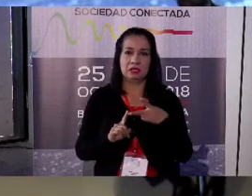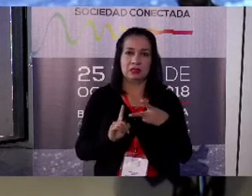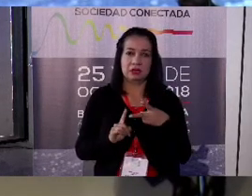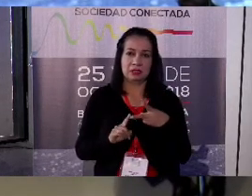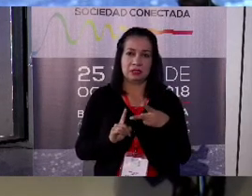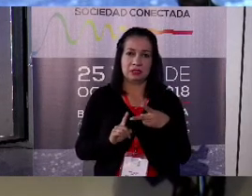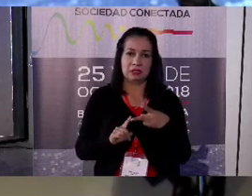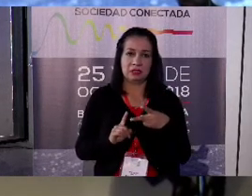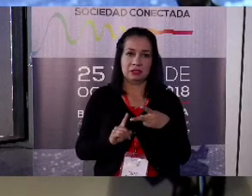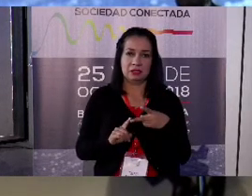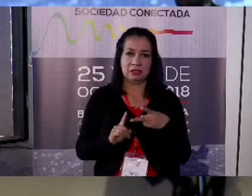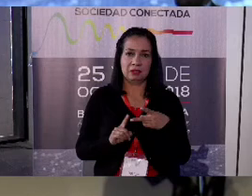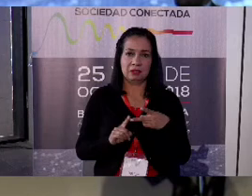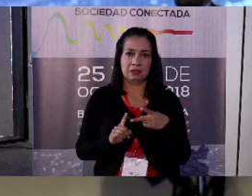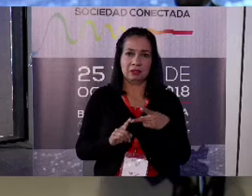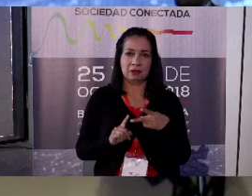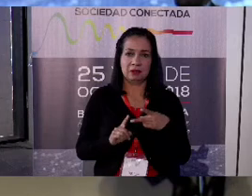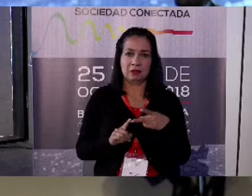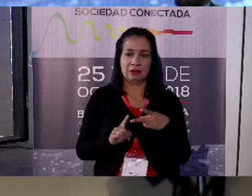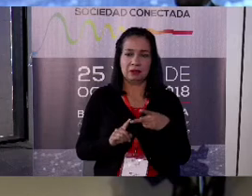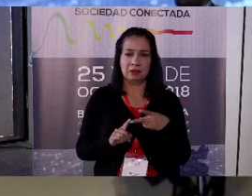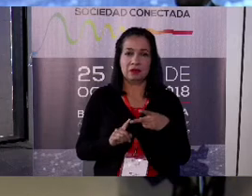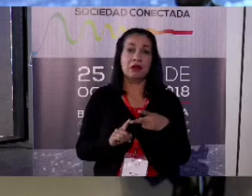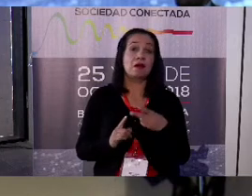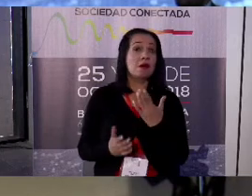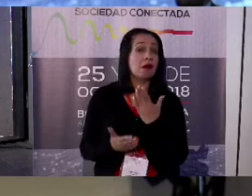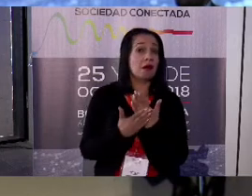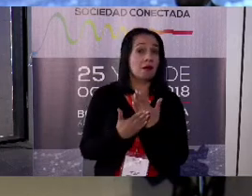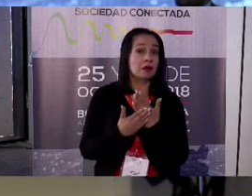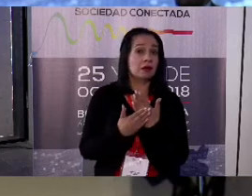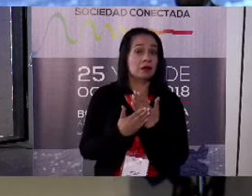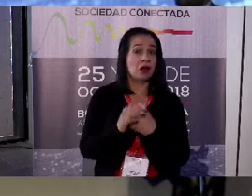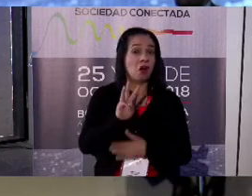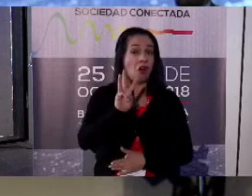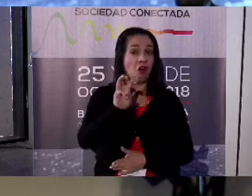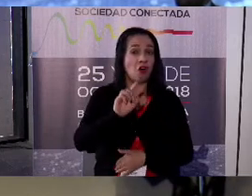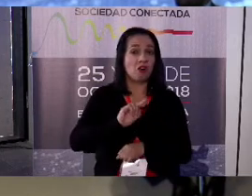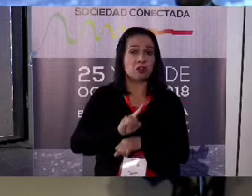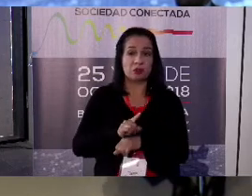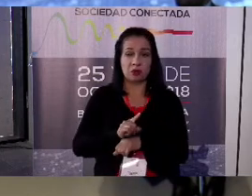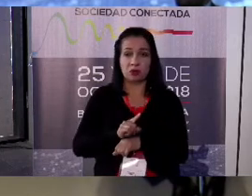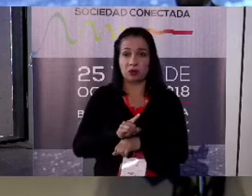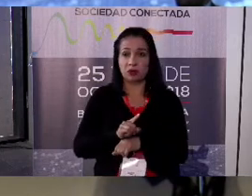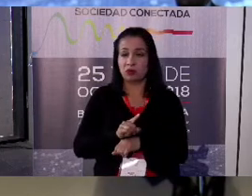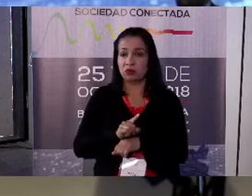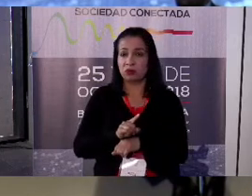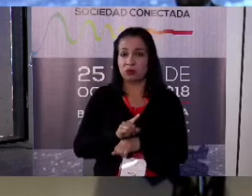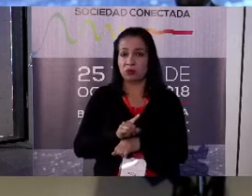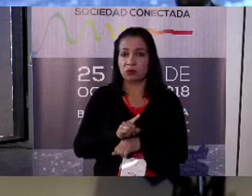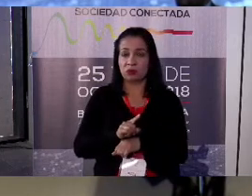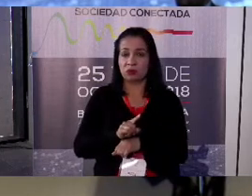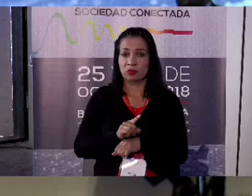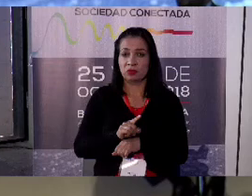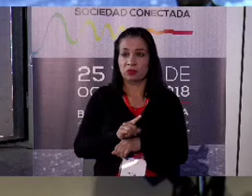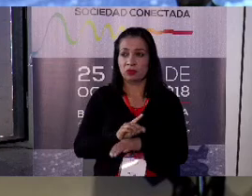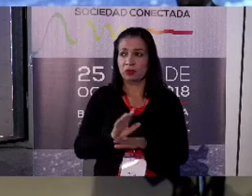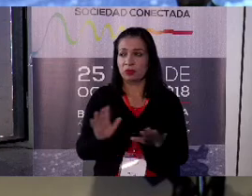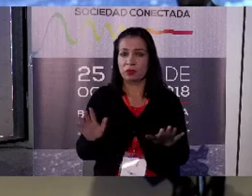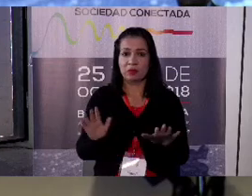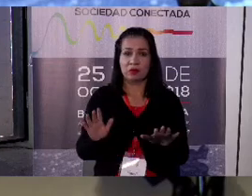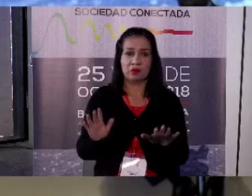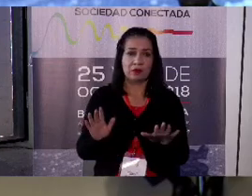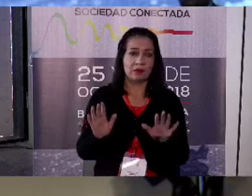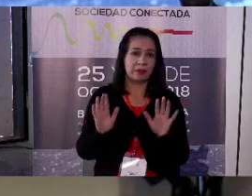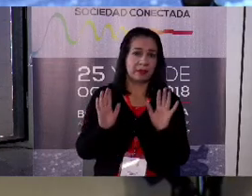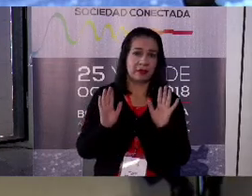segundo las instrucciones fueron 8 minutos entretenido no voy a poder cumplir